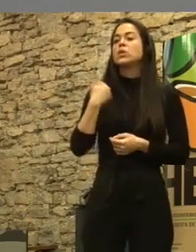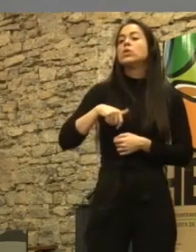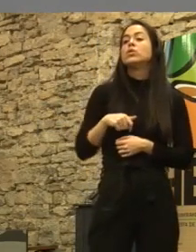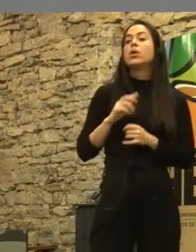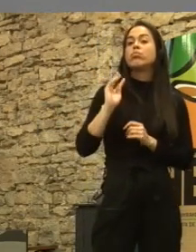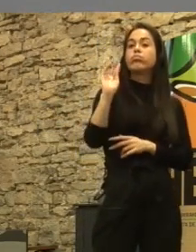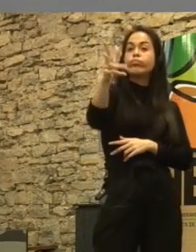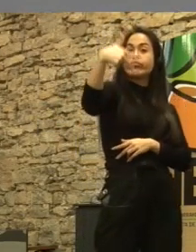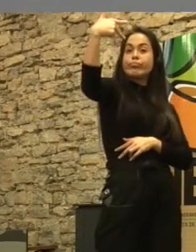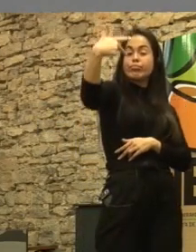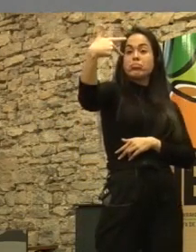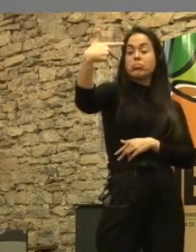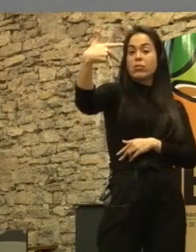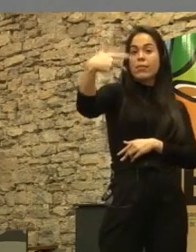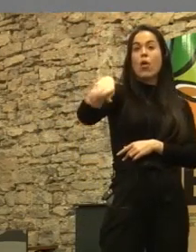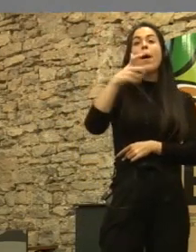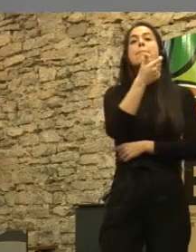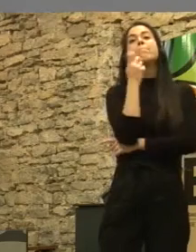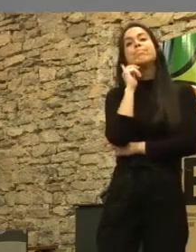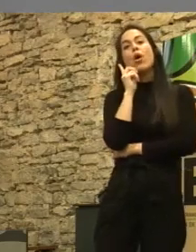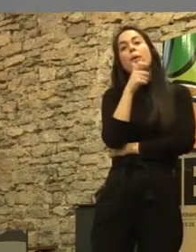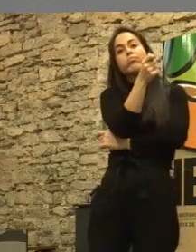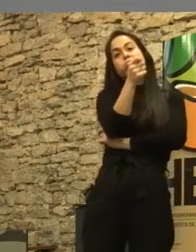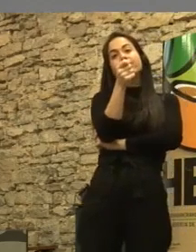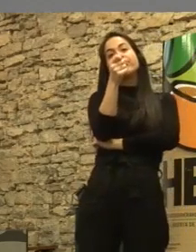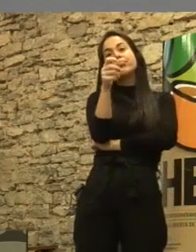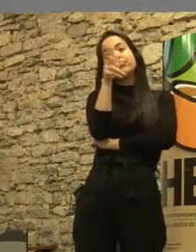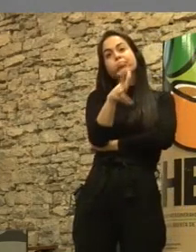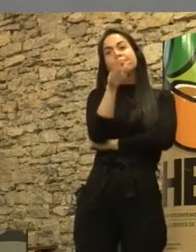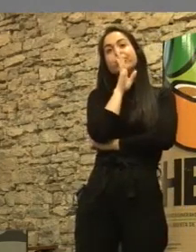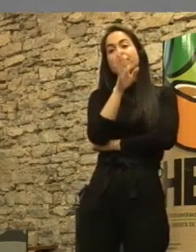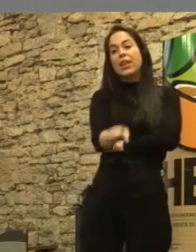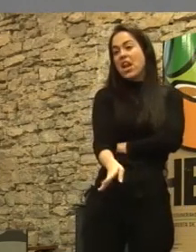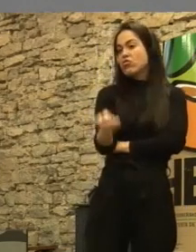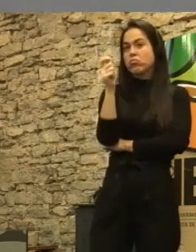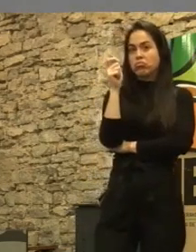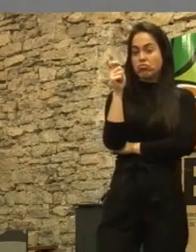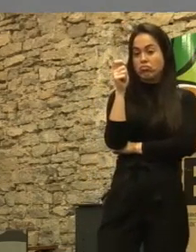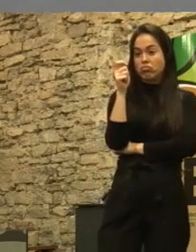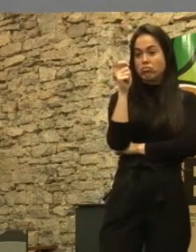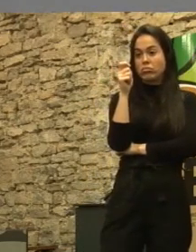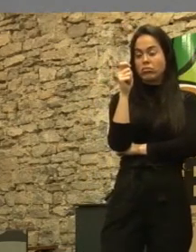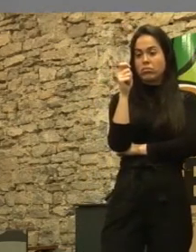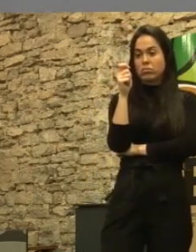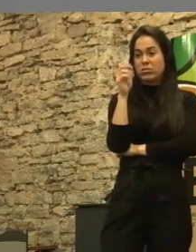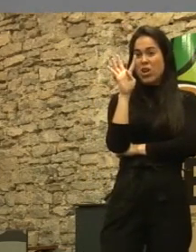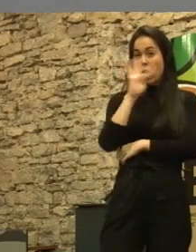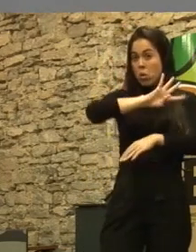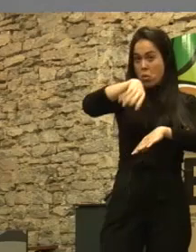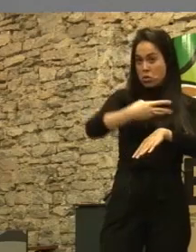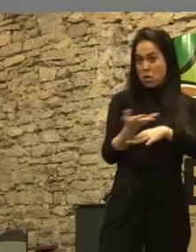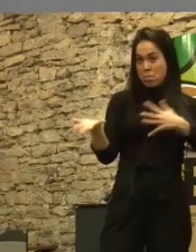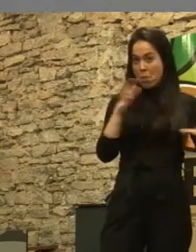consiste en poner tu teléfono, darle un botoncito y emites vídeo en directo. Entonces estuve durante todo el día haciendo un streaming, que no sé, hice a lo mejor 4 horas de streaming o algo